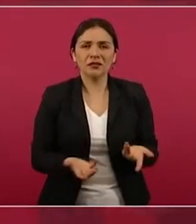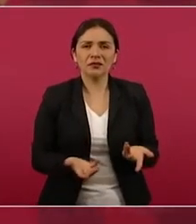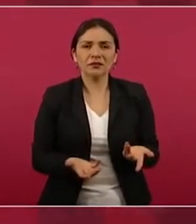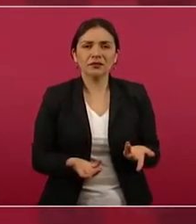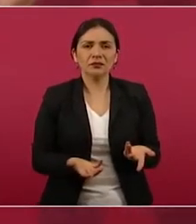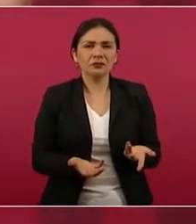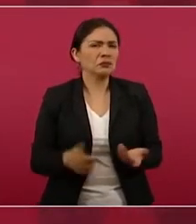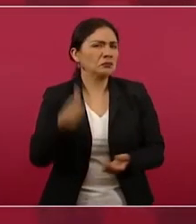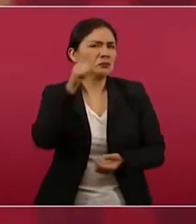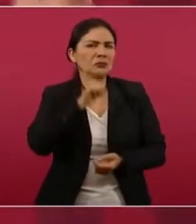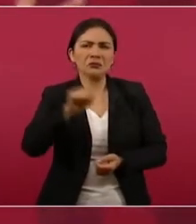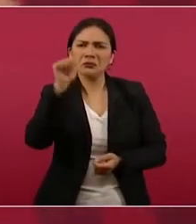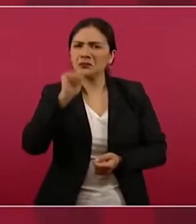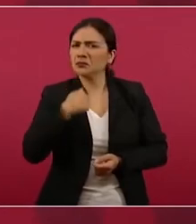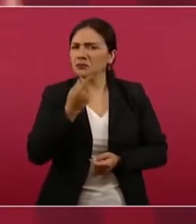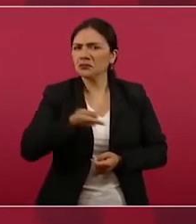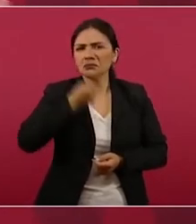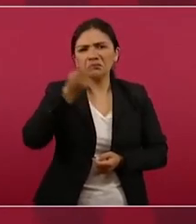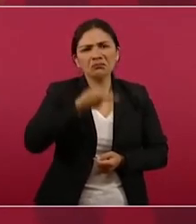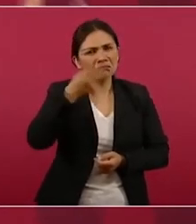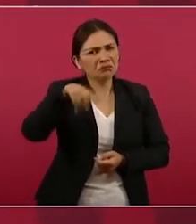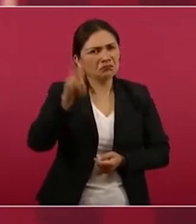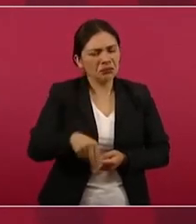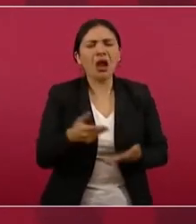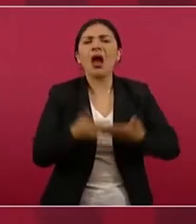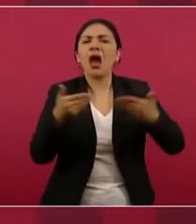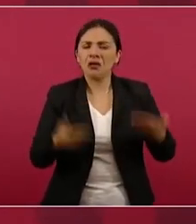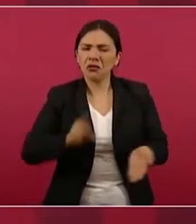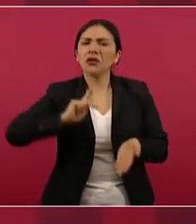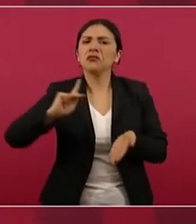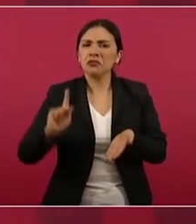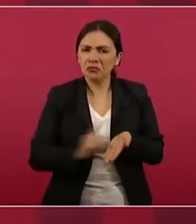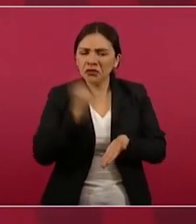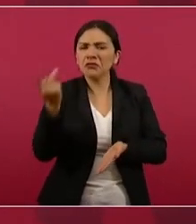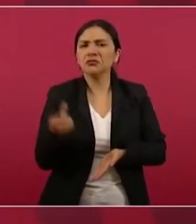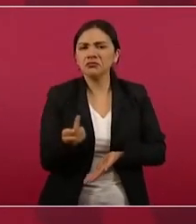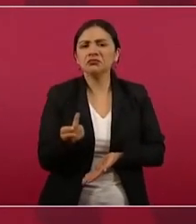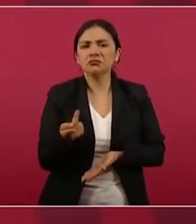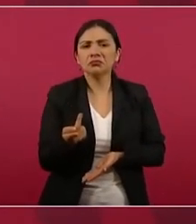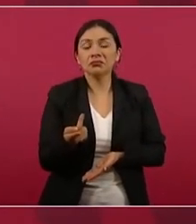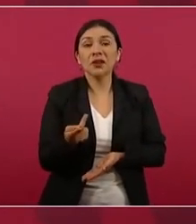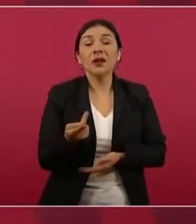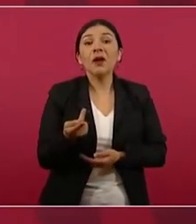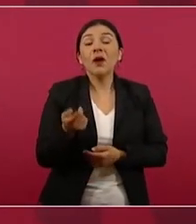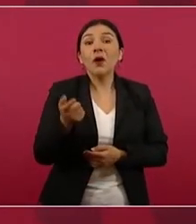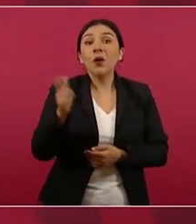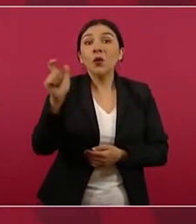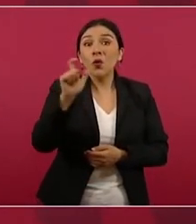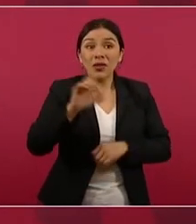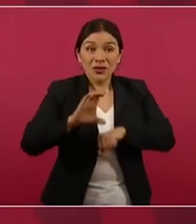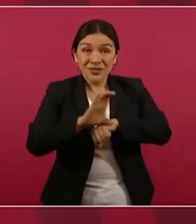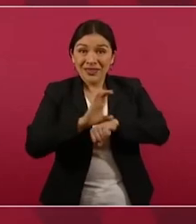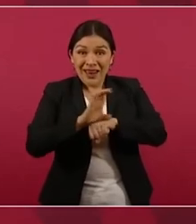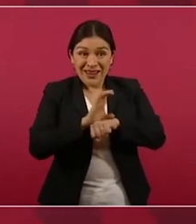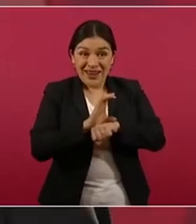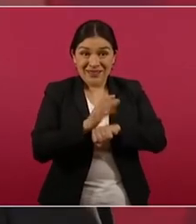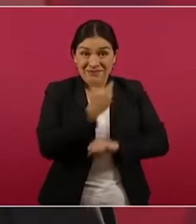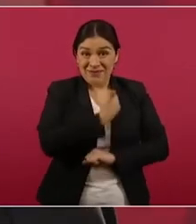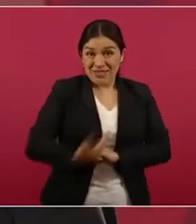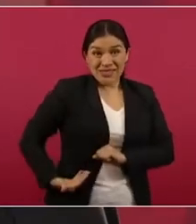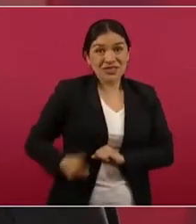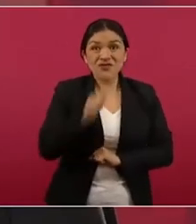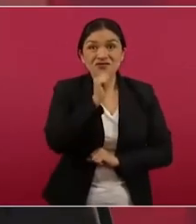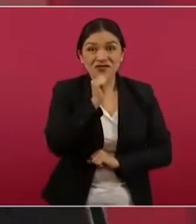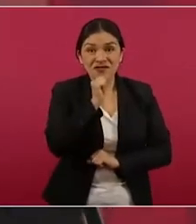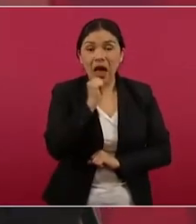Siempre lo he dicho y ahora lo voy a repetir, pero antes de que llegara Salinas solo había